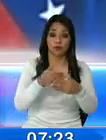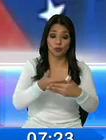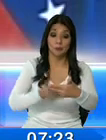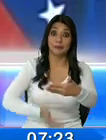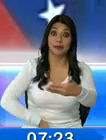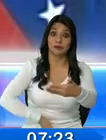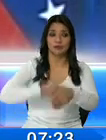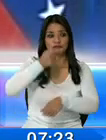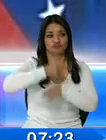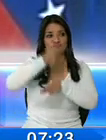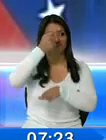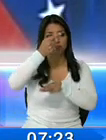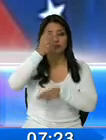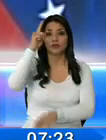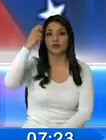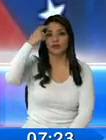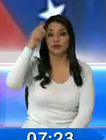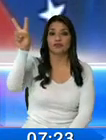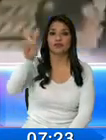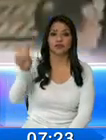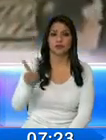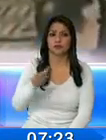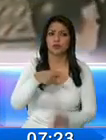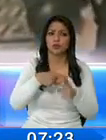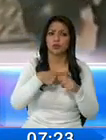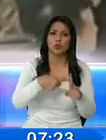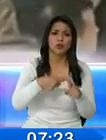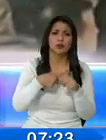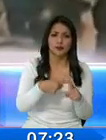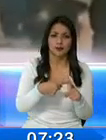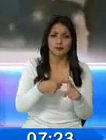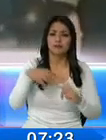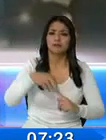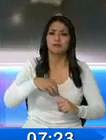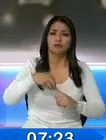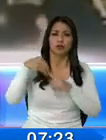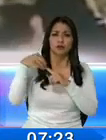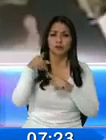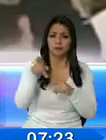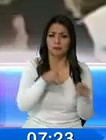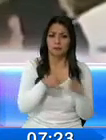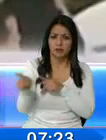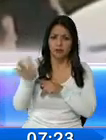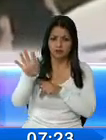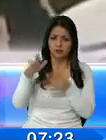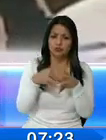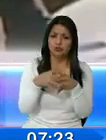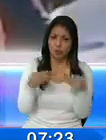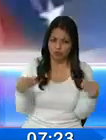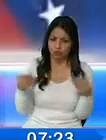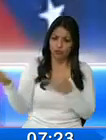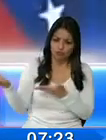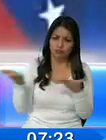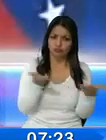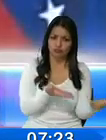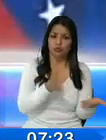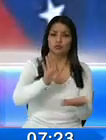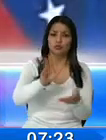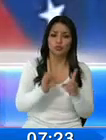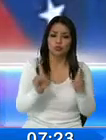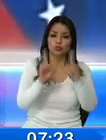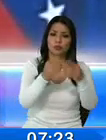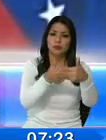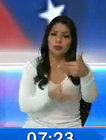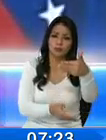al gobierno de Venezuela a que tome de manera urgente y prioritaria las medidas necesarias para la provisión oportuna de documentos